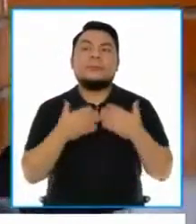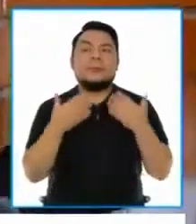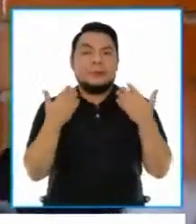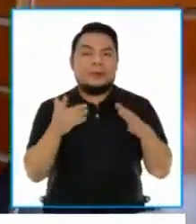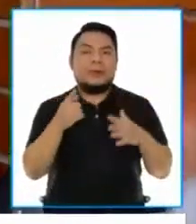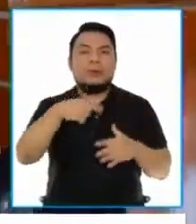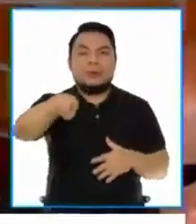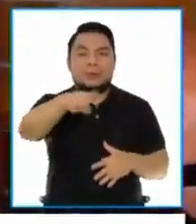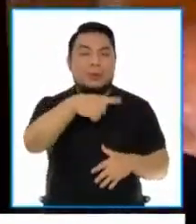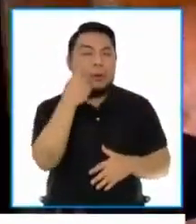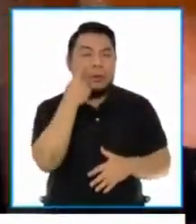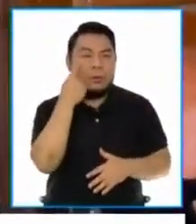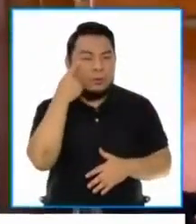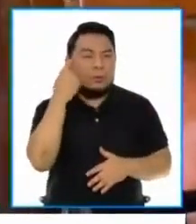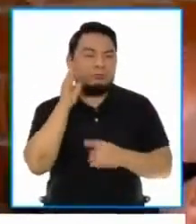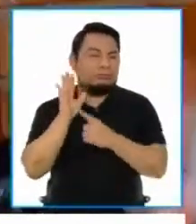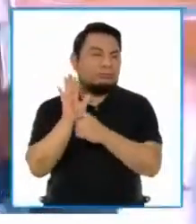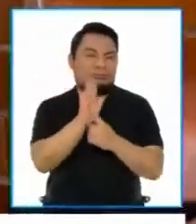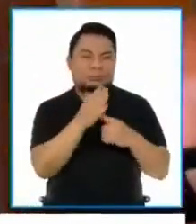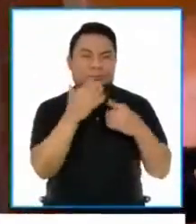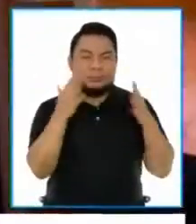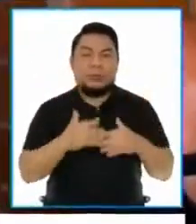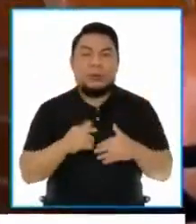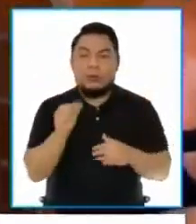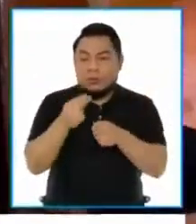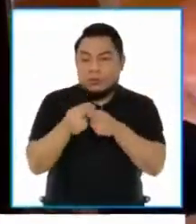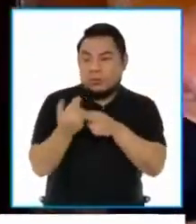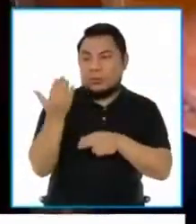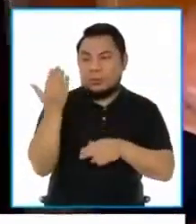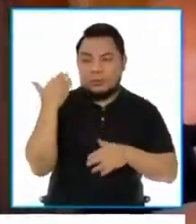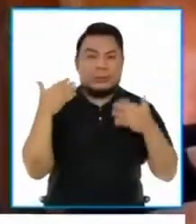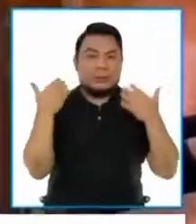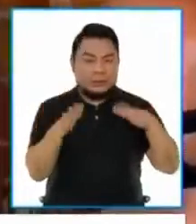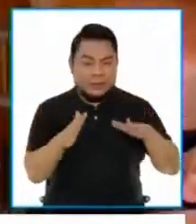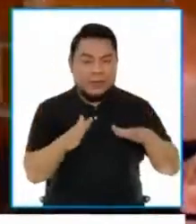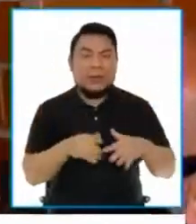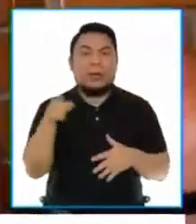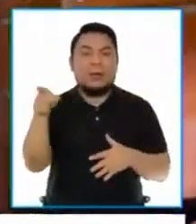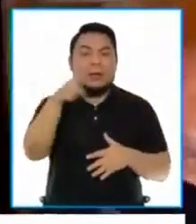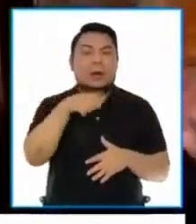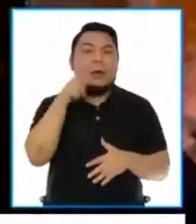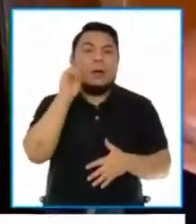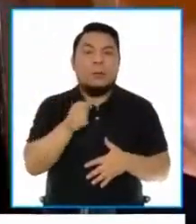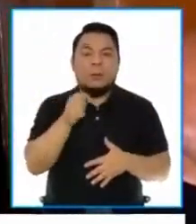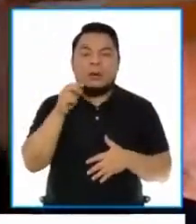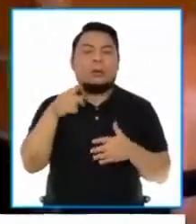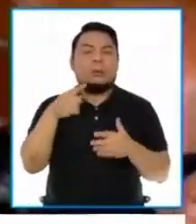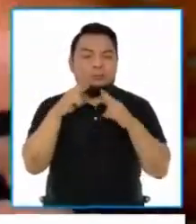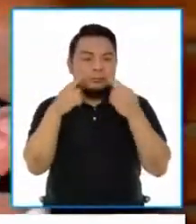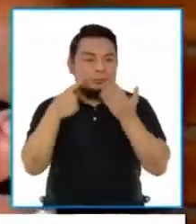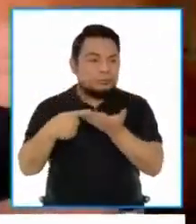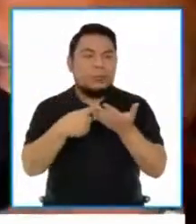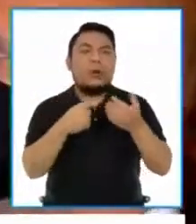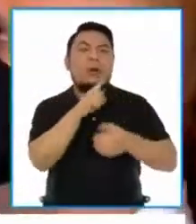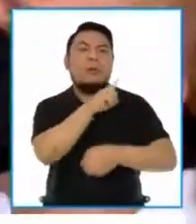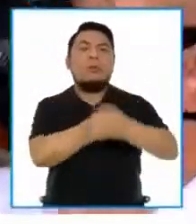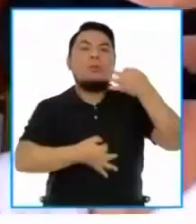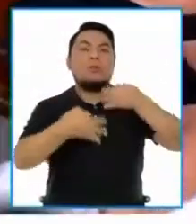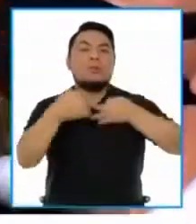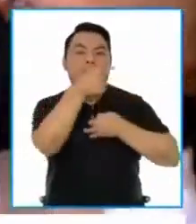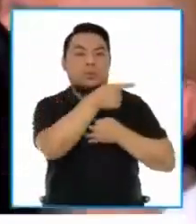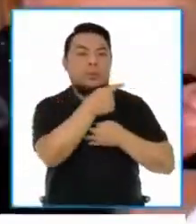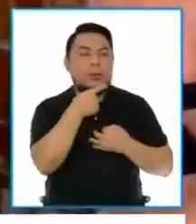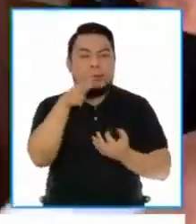Como es de conocimiento público, hace un momento se ha dado una resolución del Poder Judicial